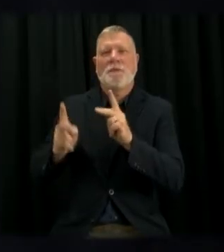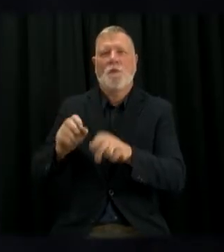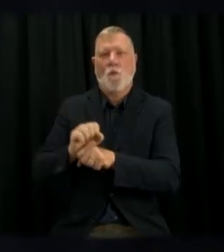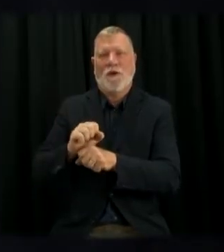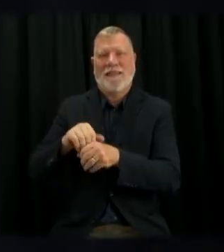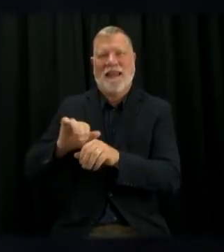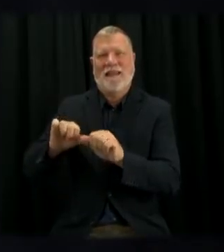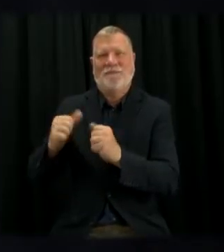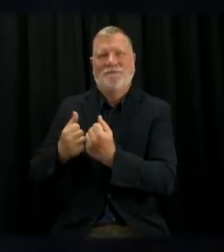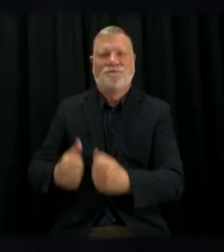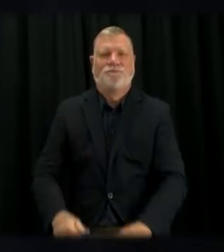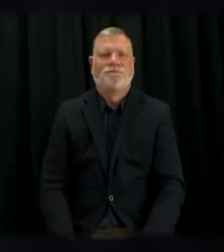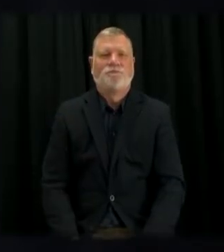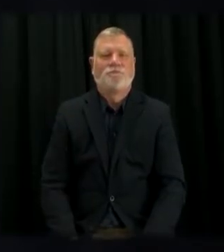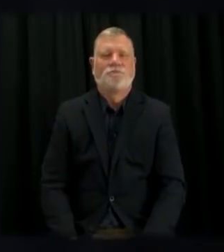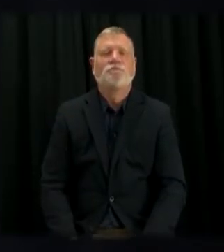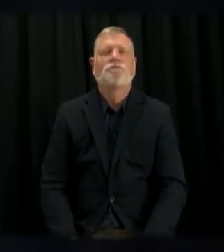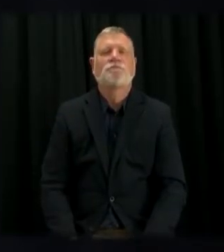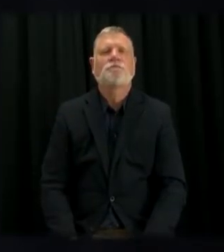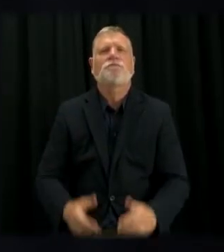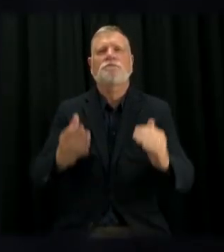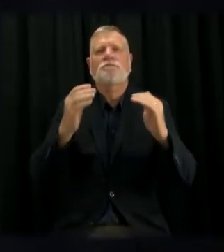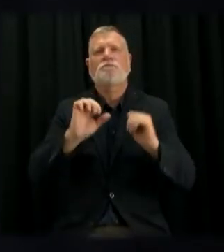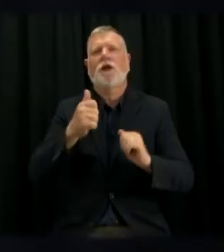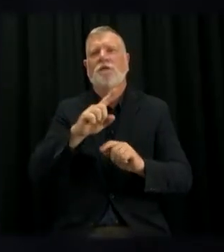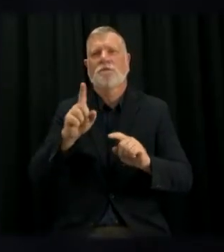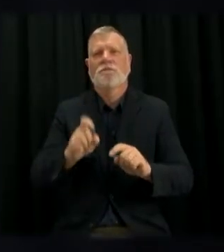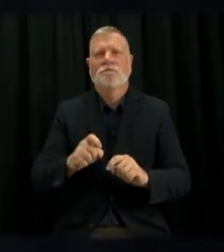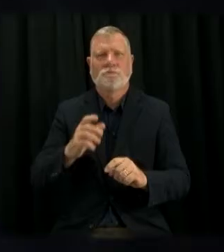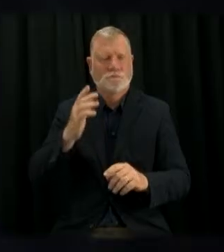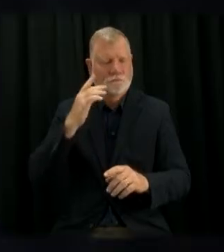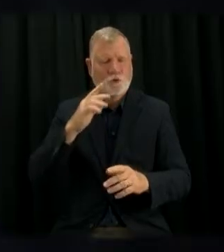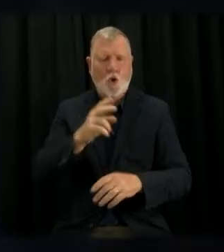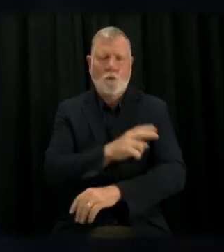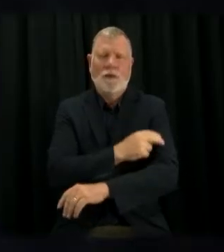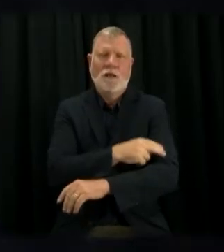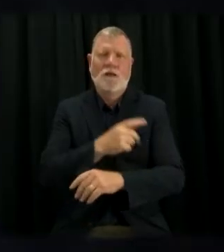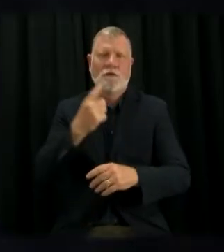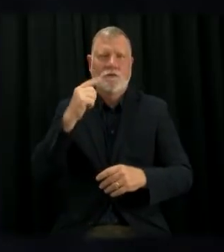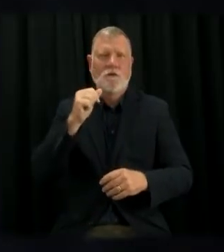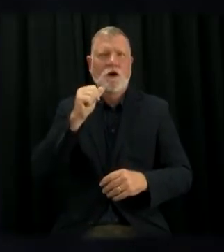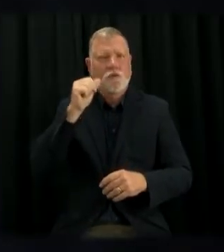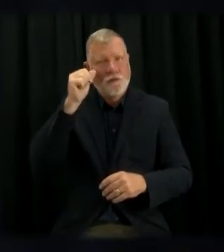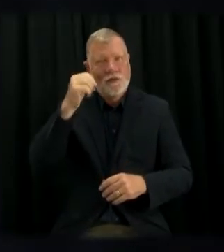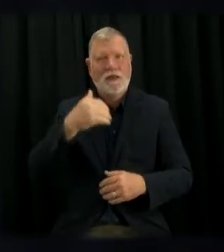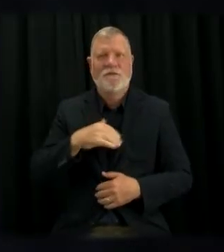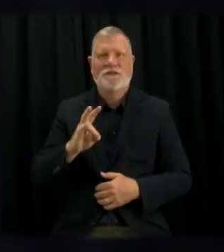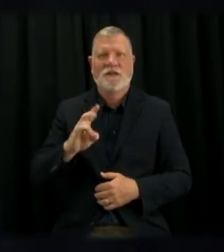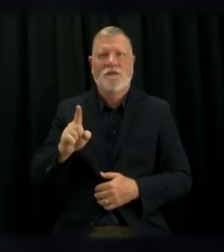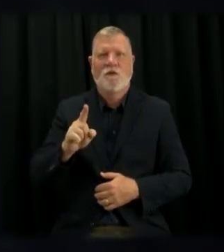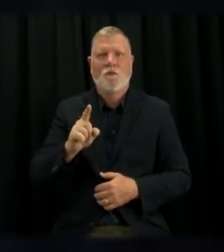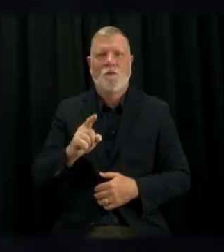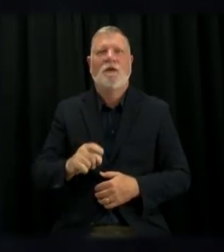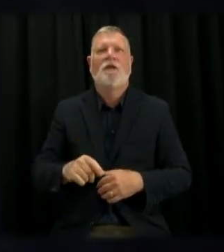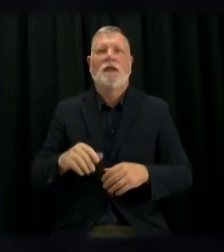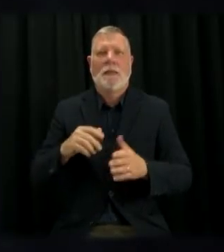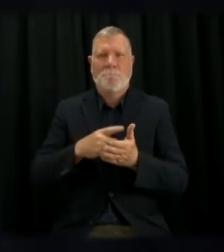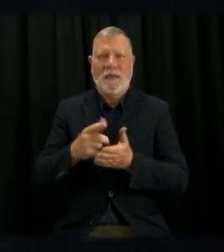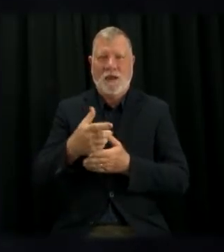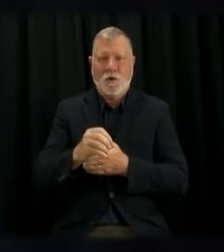retirados. La próxima pregunta. El Hospital Universitario de Adultos tiene 71 millones en